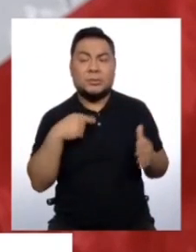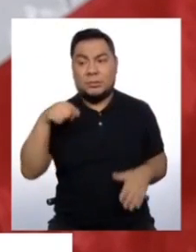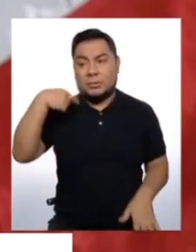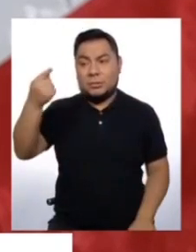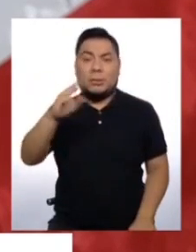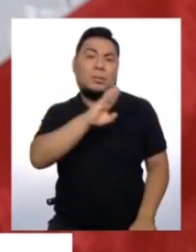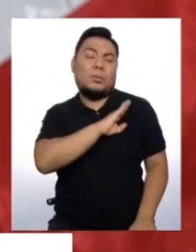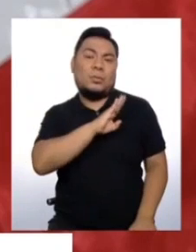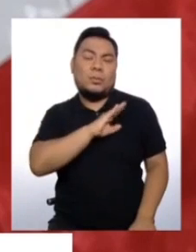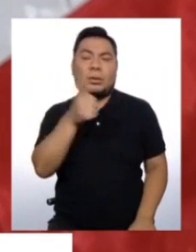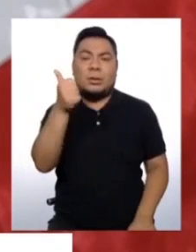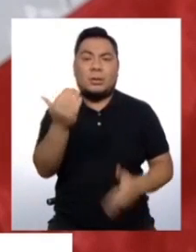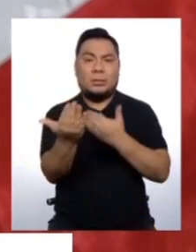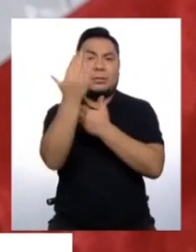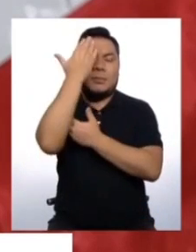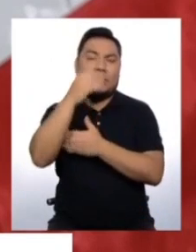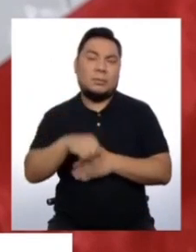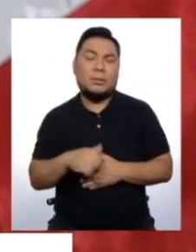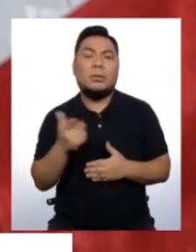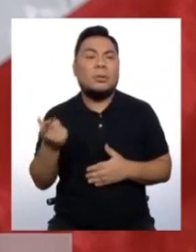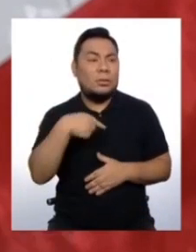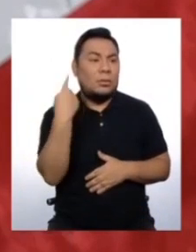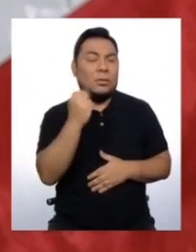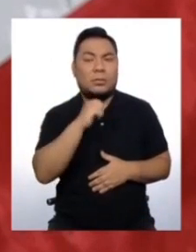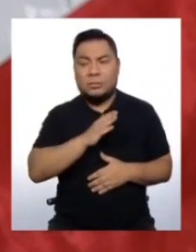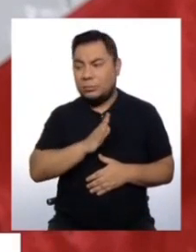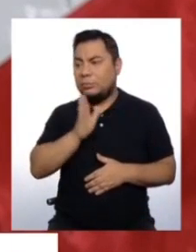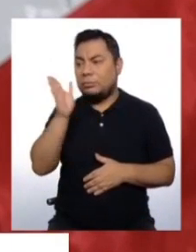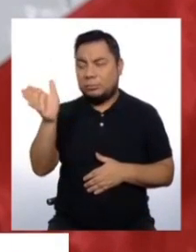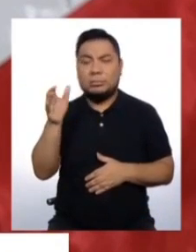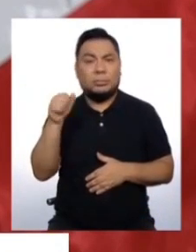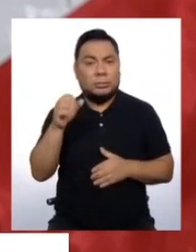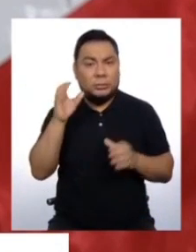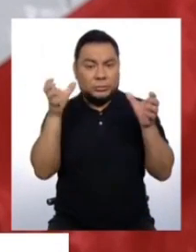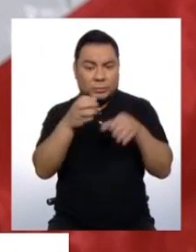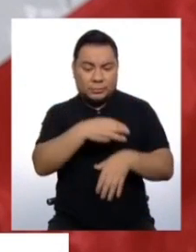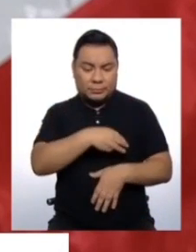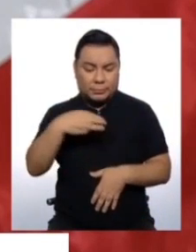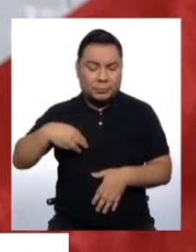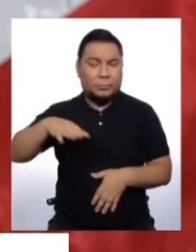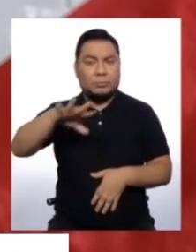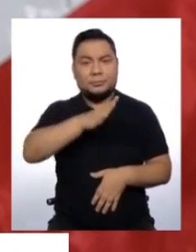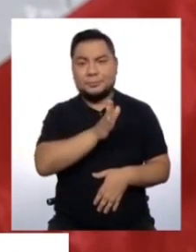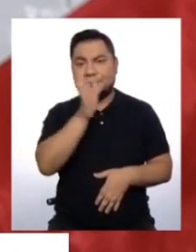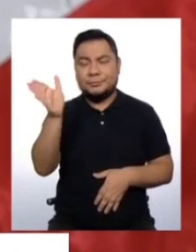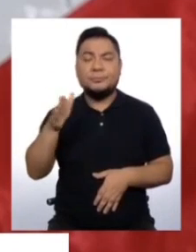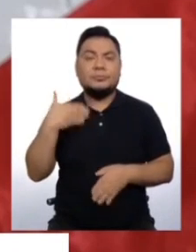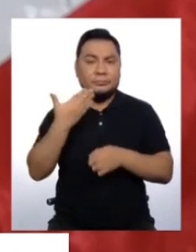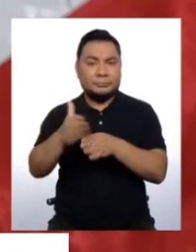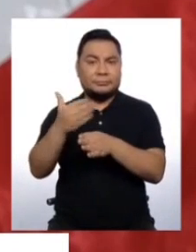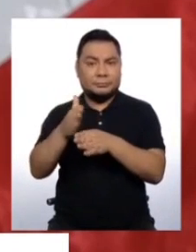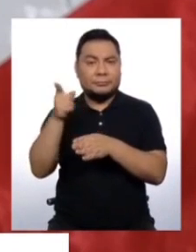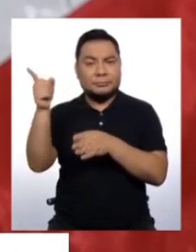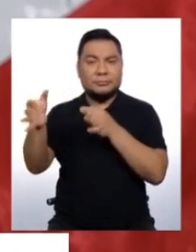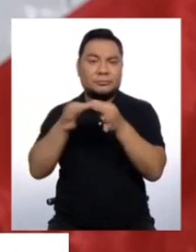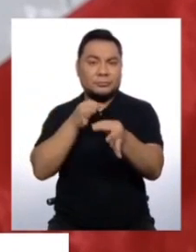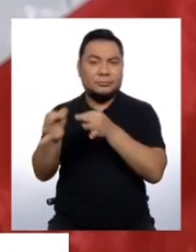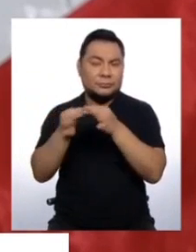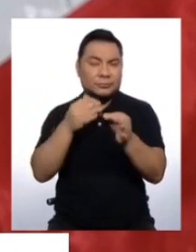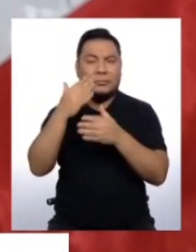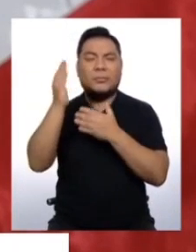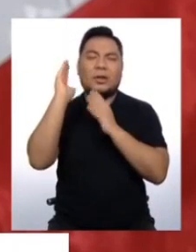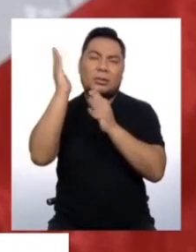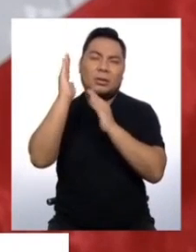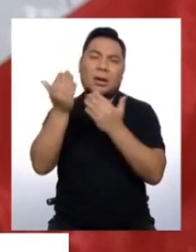próximo jueves a las 10 de la mañana, donde estaremos el Pleno del Consejo de Ministros, para compartir a través del